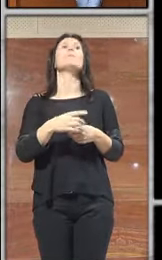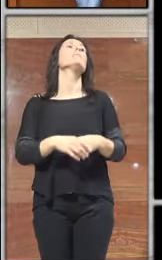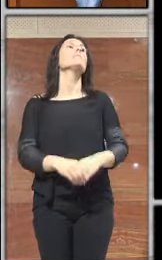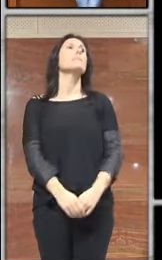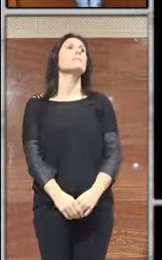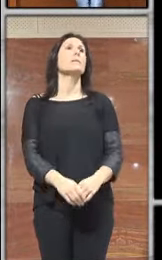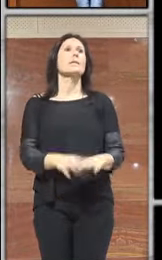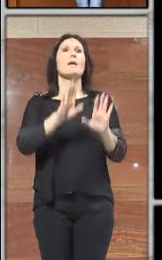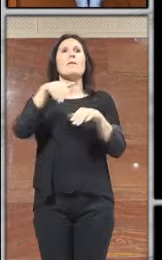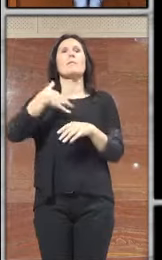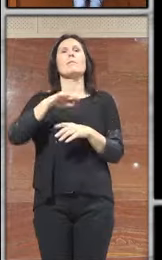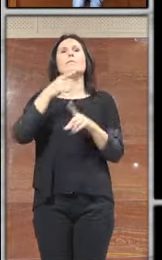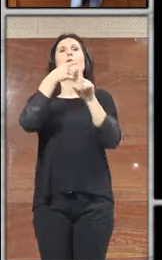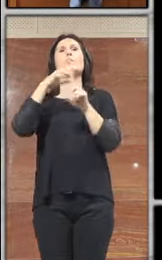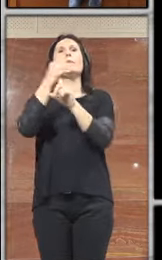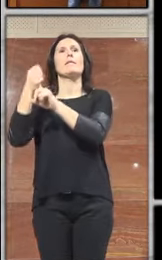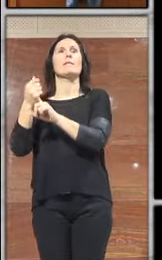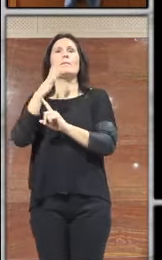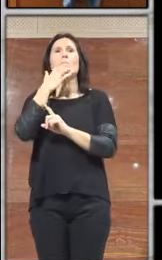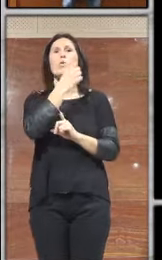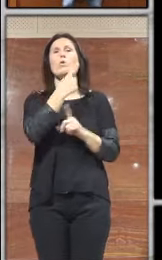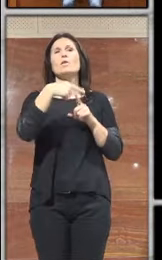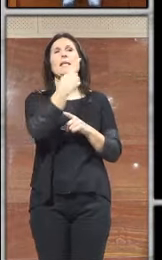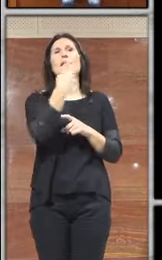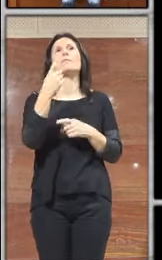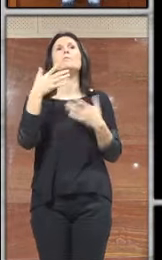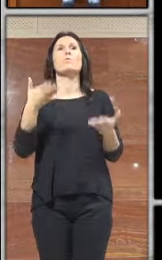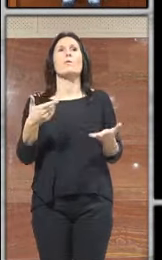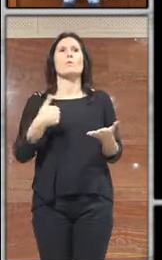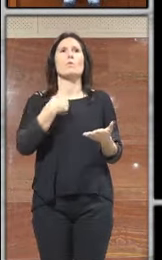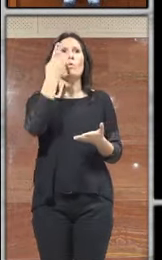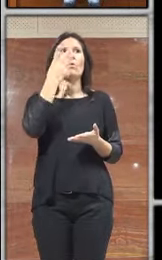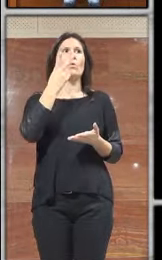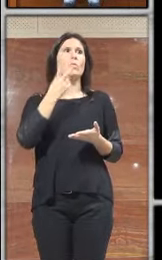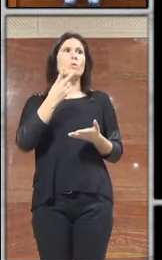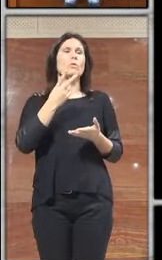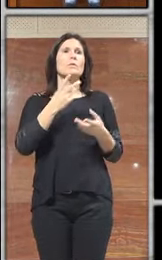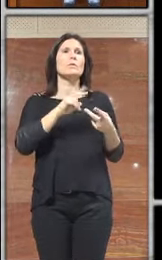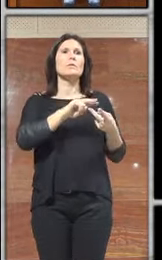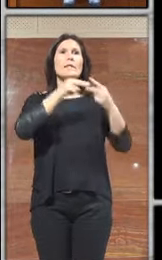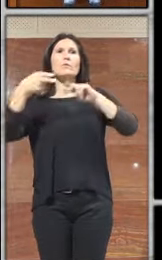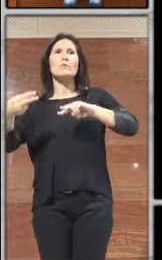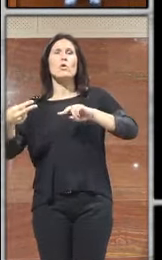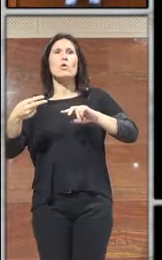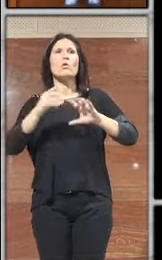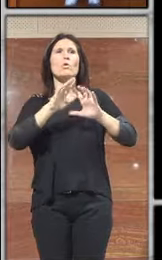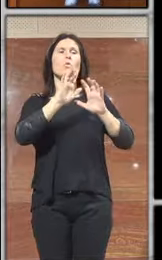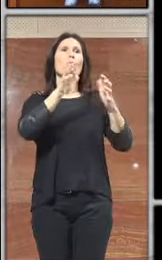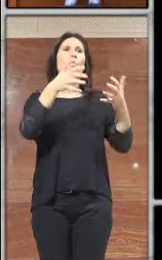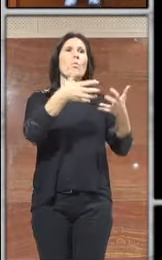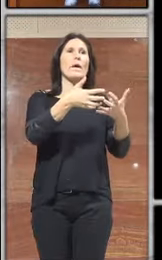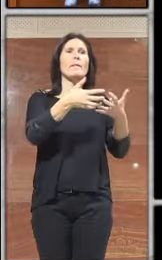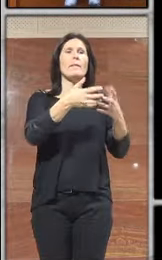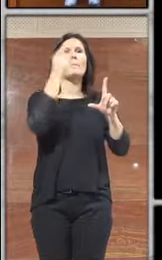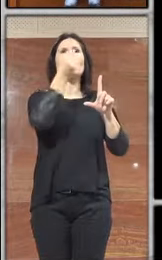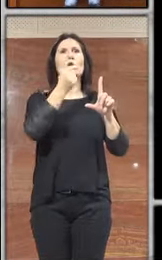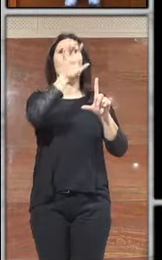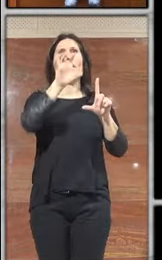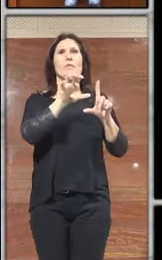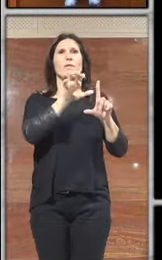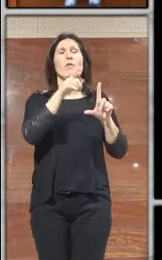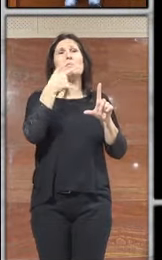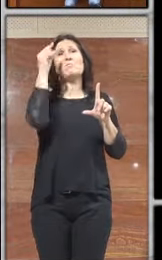objetivos. Bien, cosas que necesitamos. Un traductor web pictográfico. He puesto así web pictográficos, a manera de